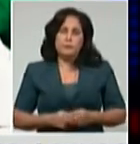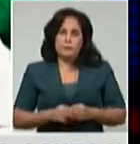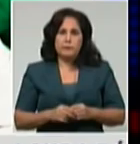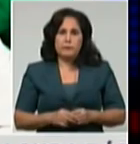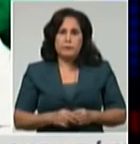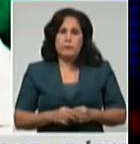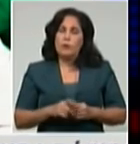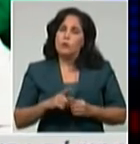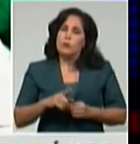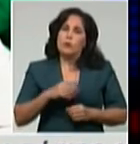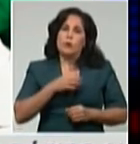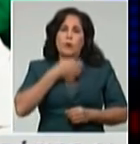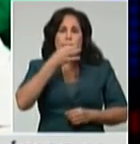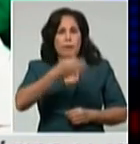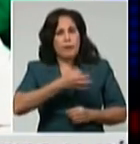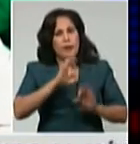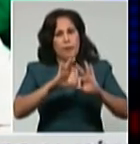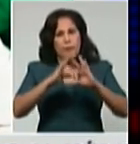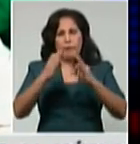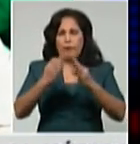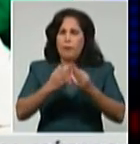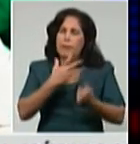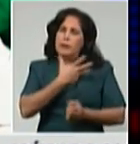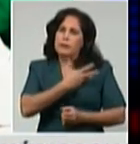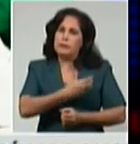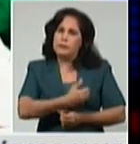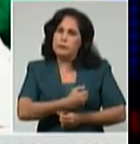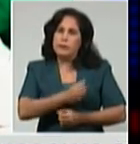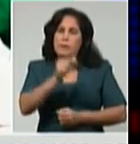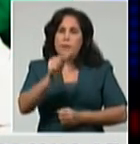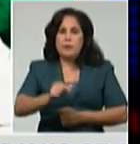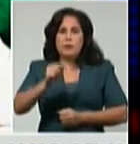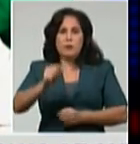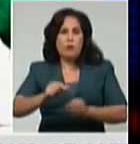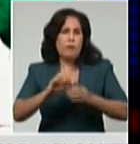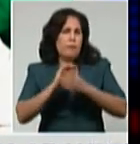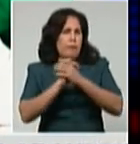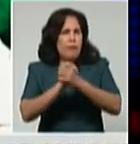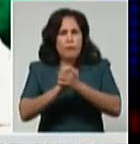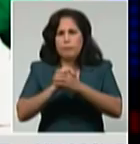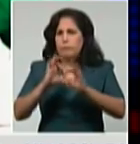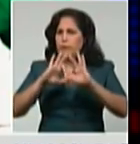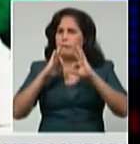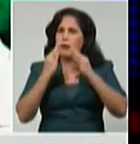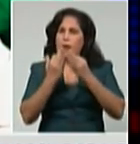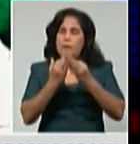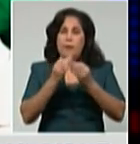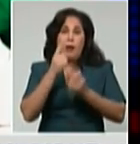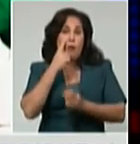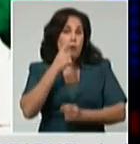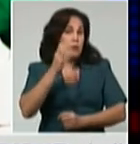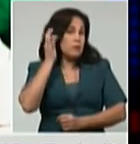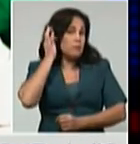nuestras condolencias a sus familiares, a sus personas allegadas, a todos aquellos que